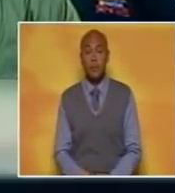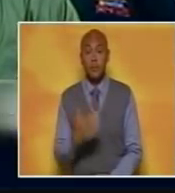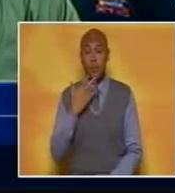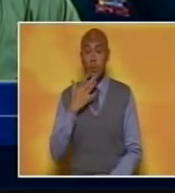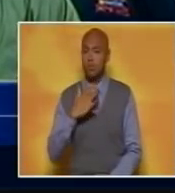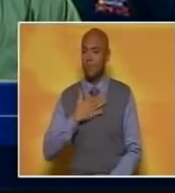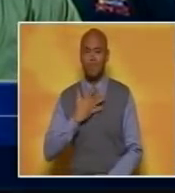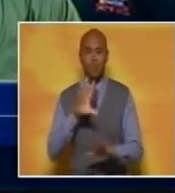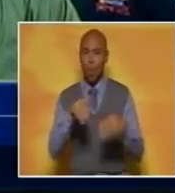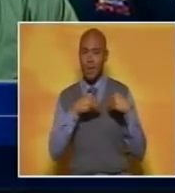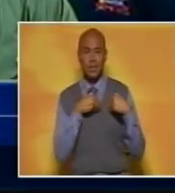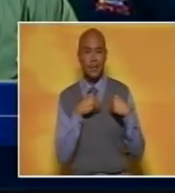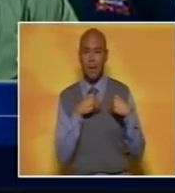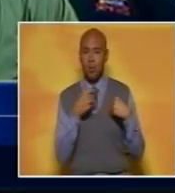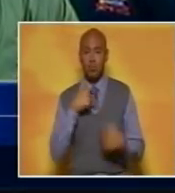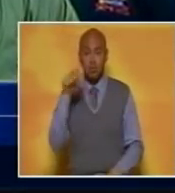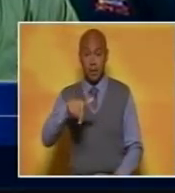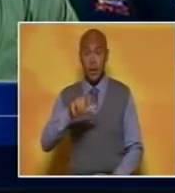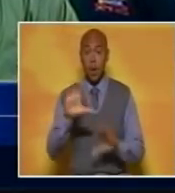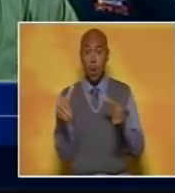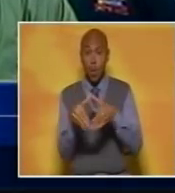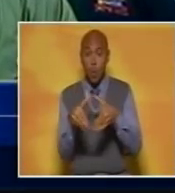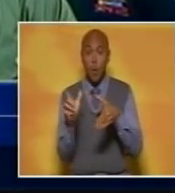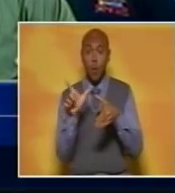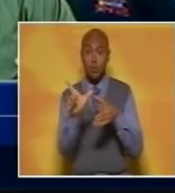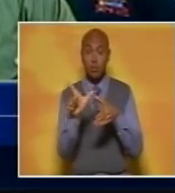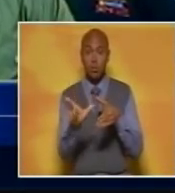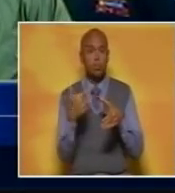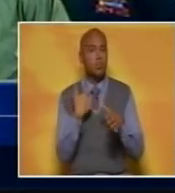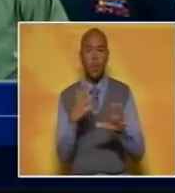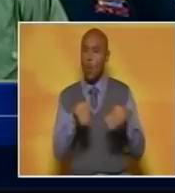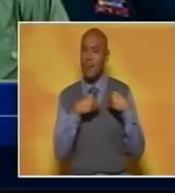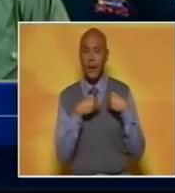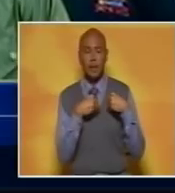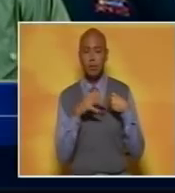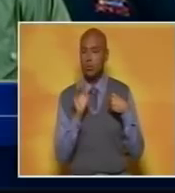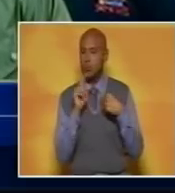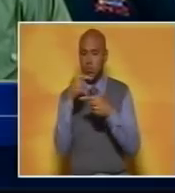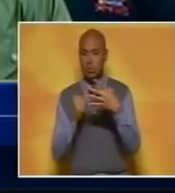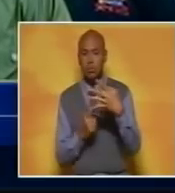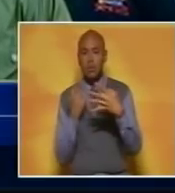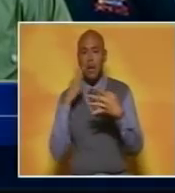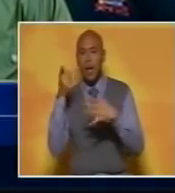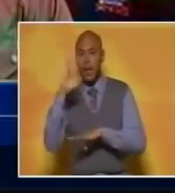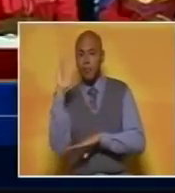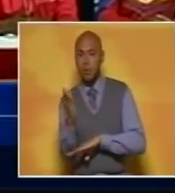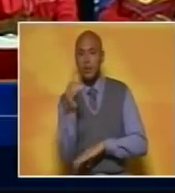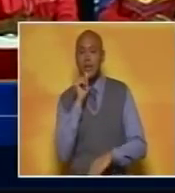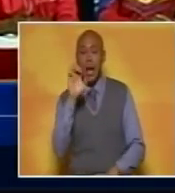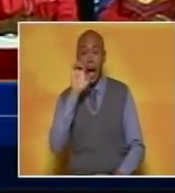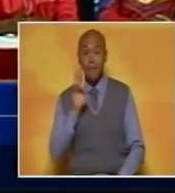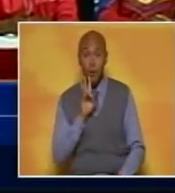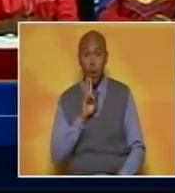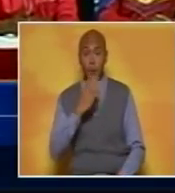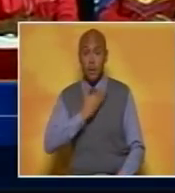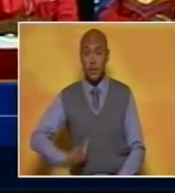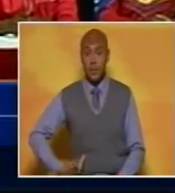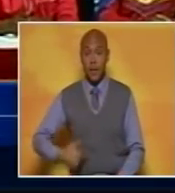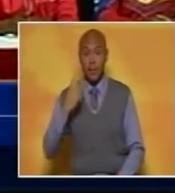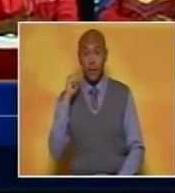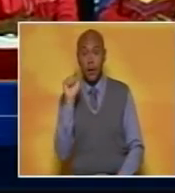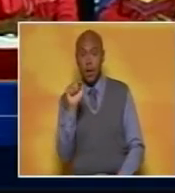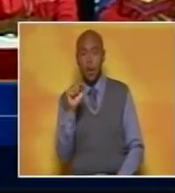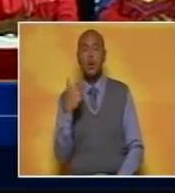Condenamos, nuestro partido condena en todas sus partes el golpe de Estado al presidente Evo Morales.